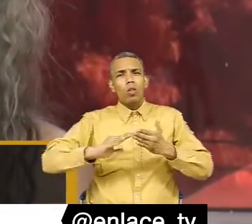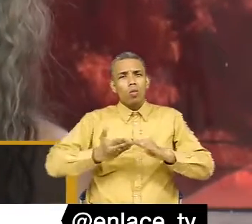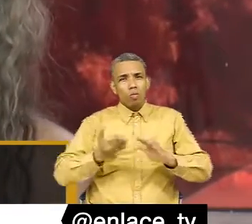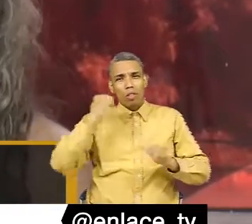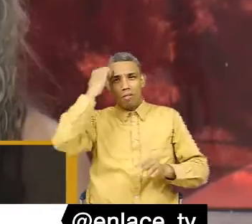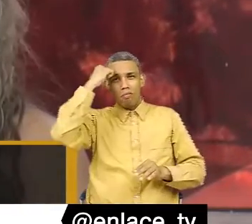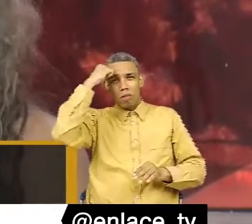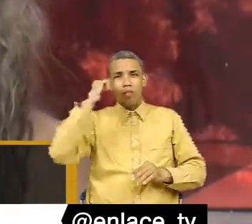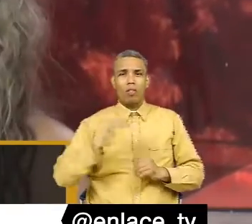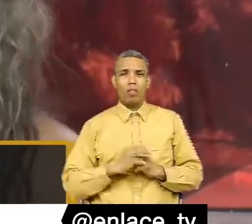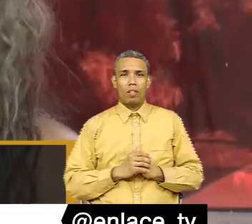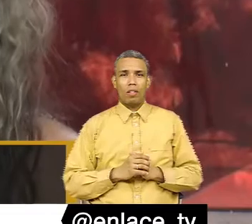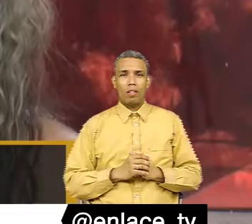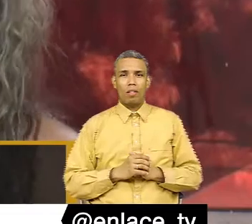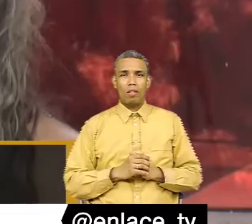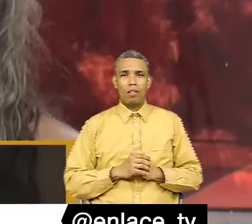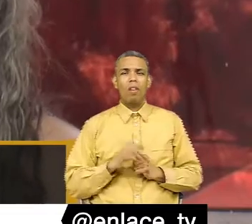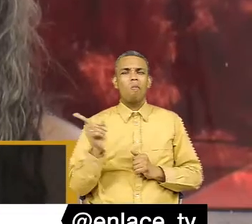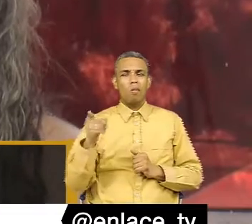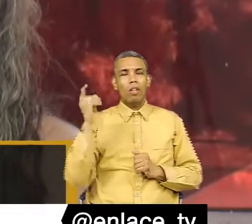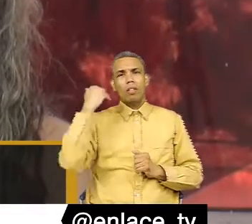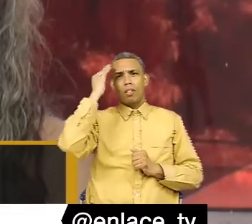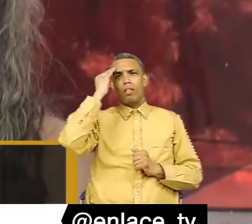estos casos tienen el conocimiento directo,